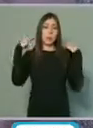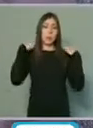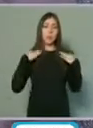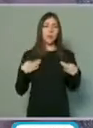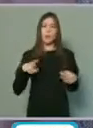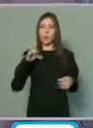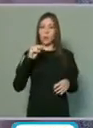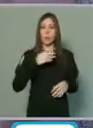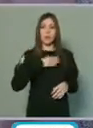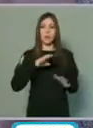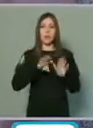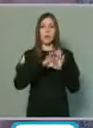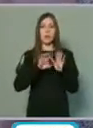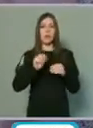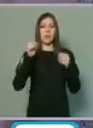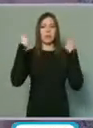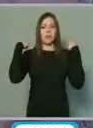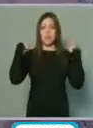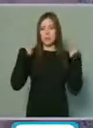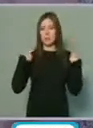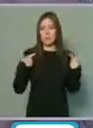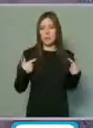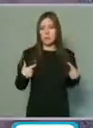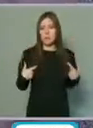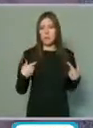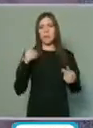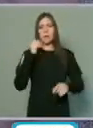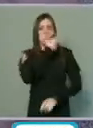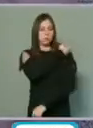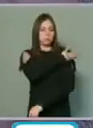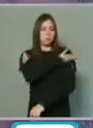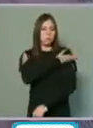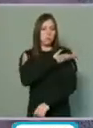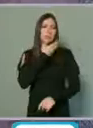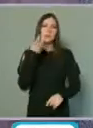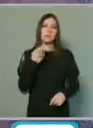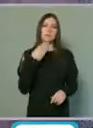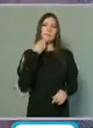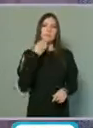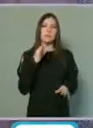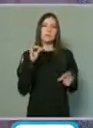ejecutiva. Si cubre un poquito más, como por ejemplo hasta el brazo, entonces